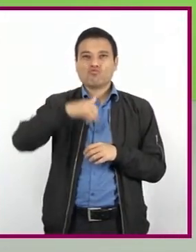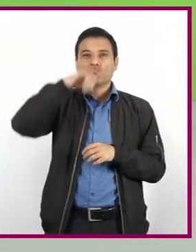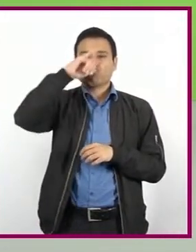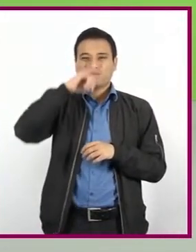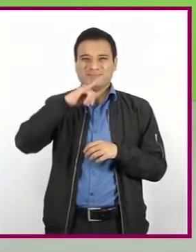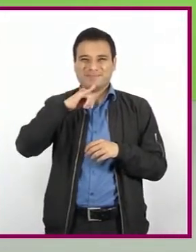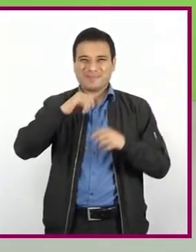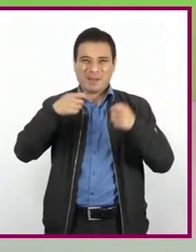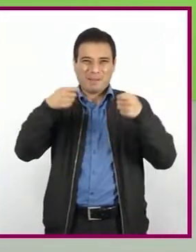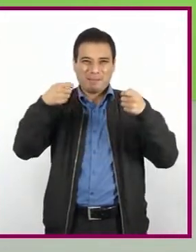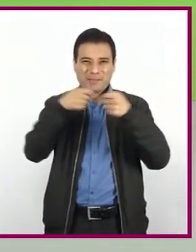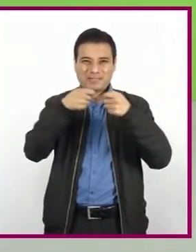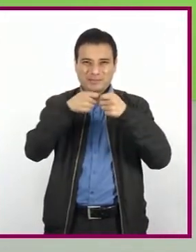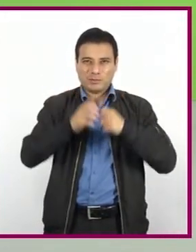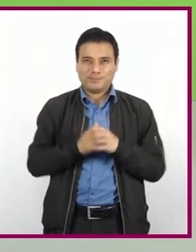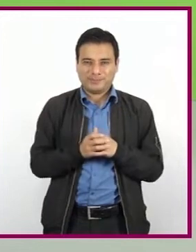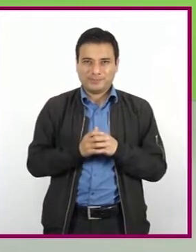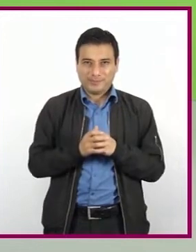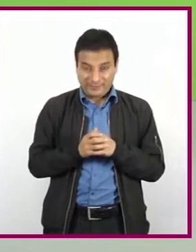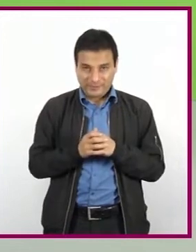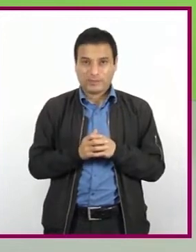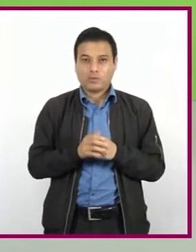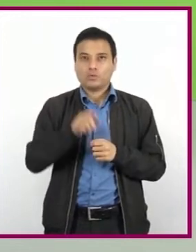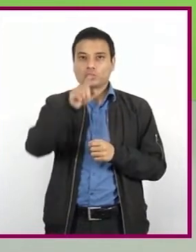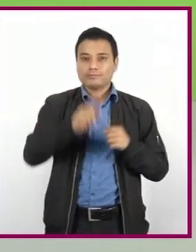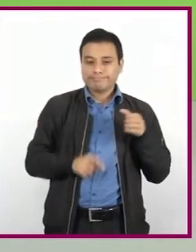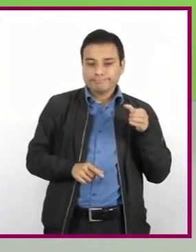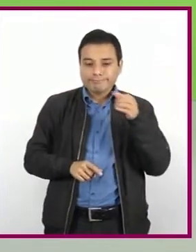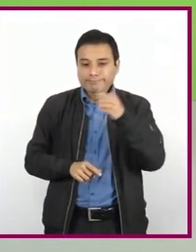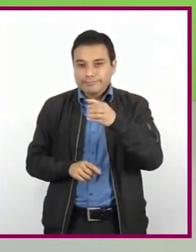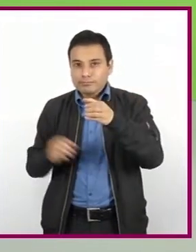de luz y la hoja de papel.